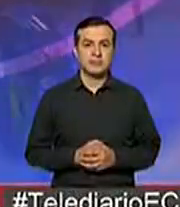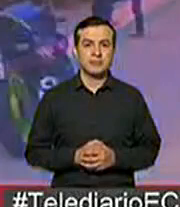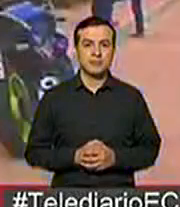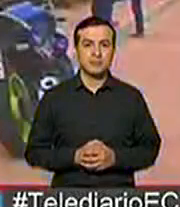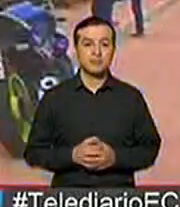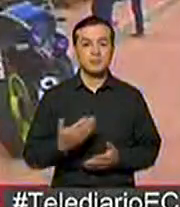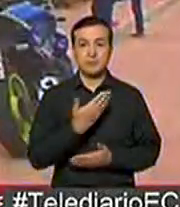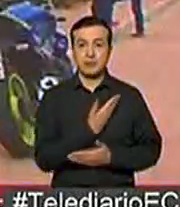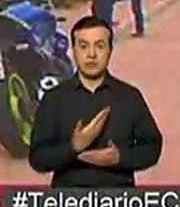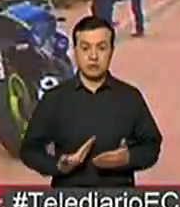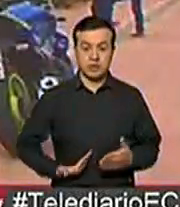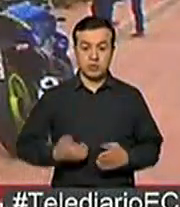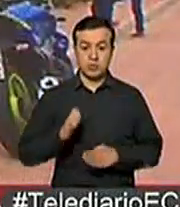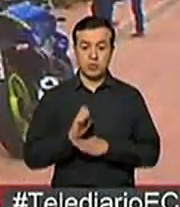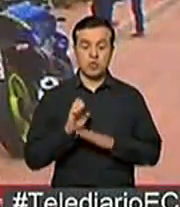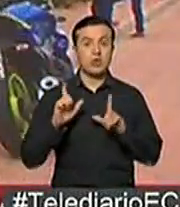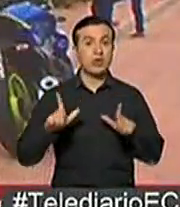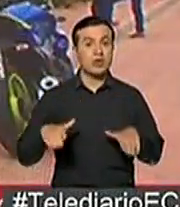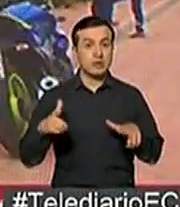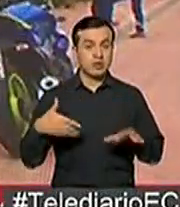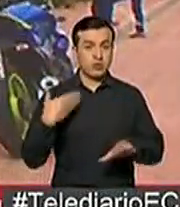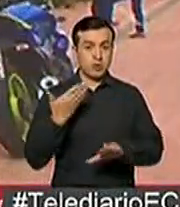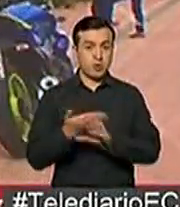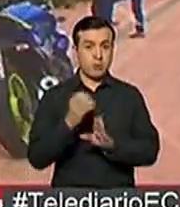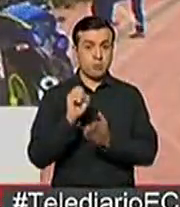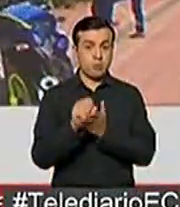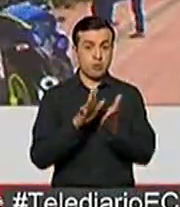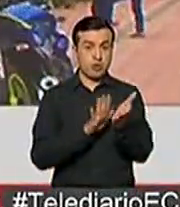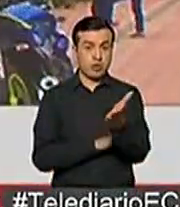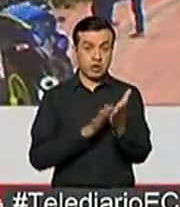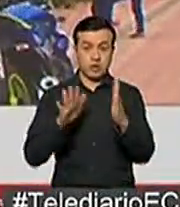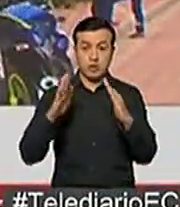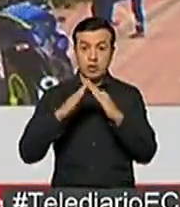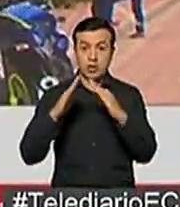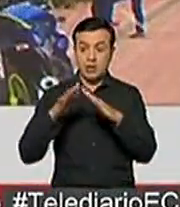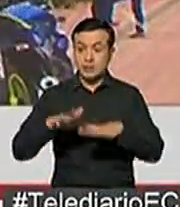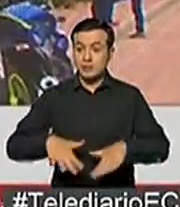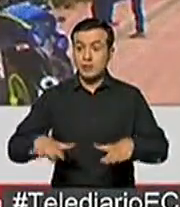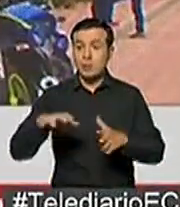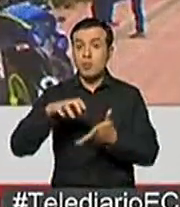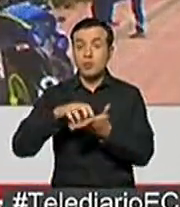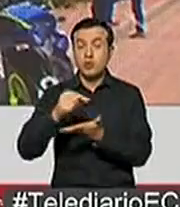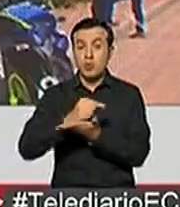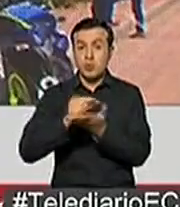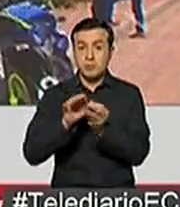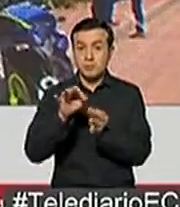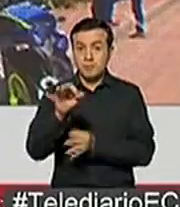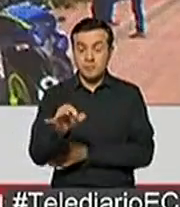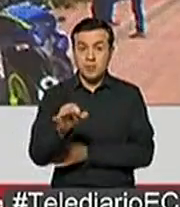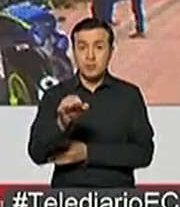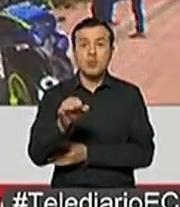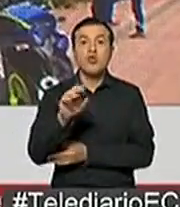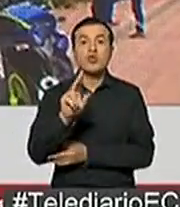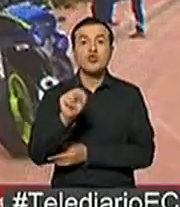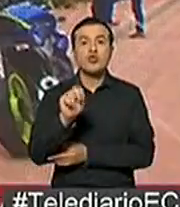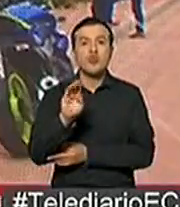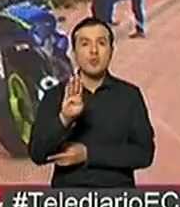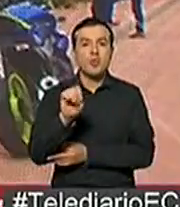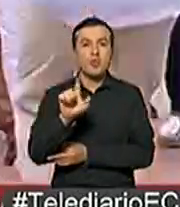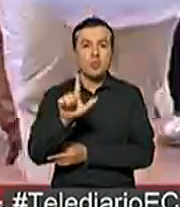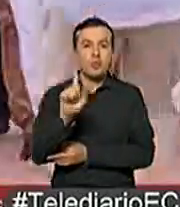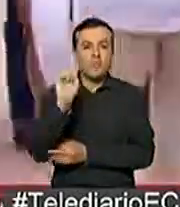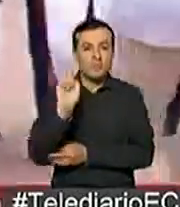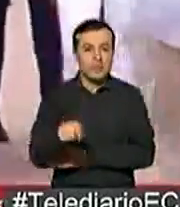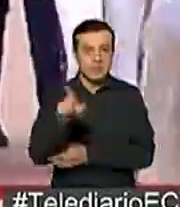el presidente de la república lenín moreno entregó proyectos habitacionales en nobol provincia del guayas en beneficio de mil personas